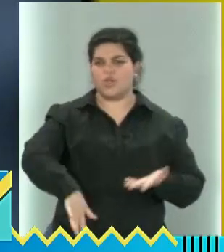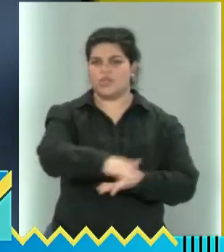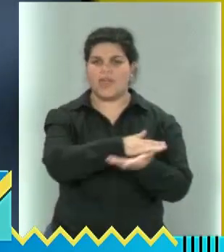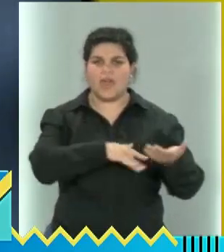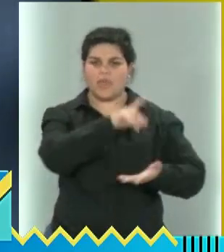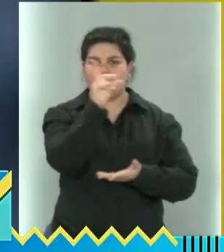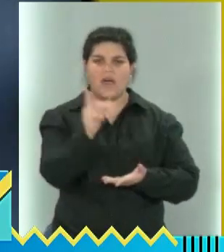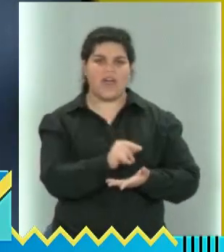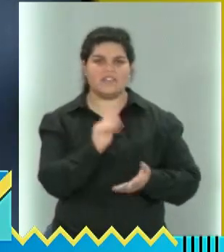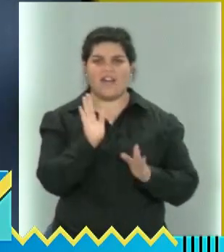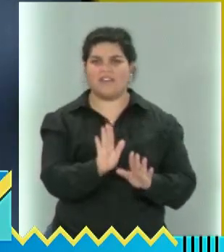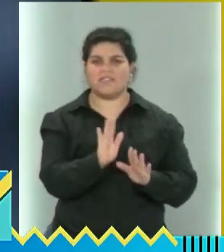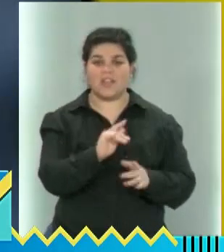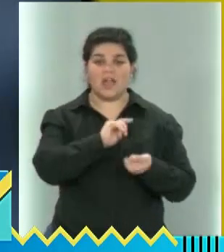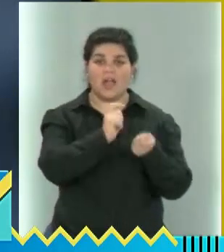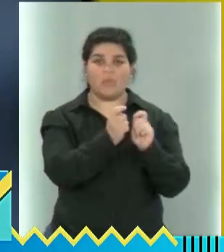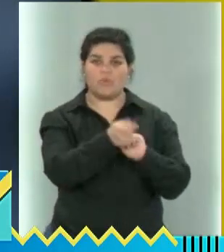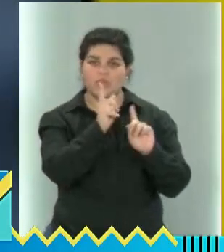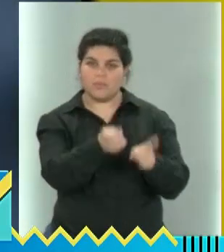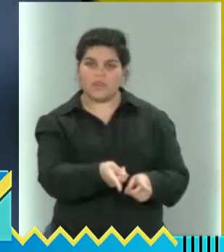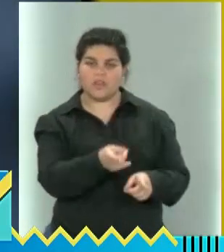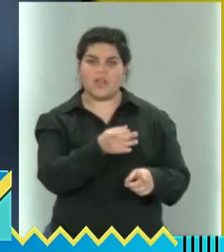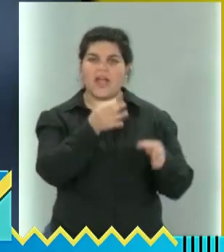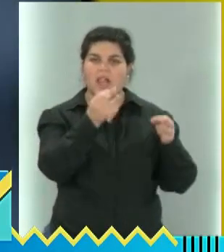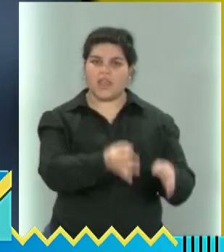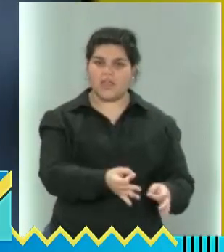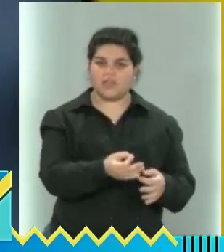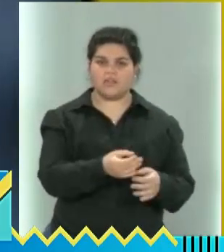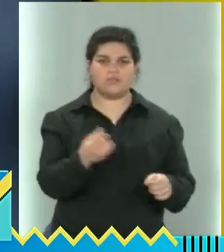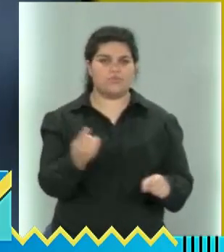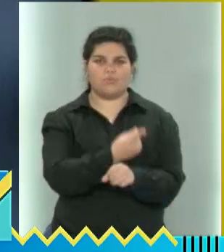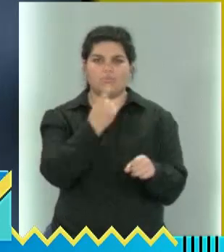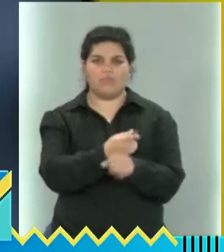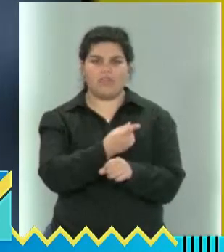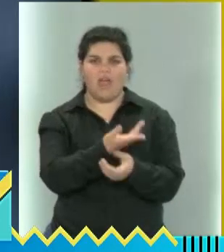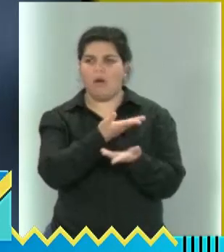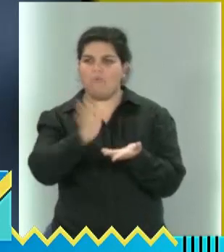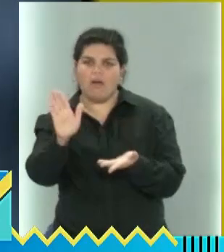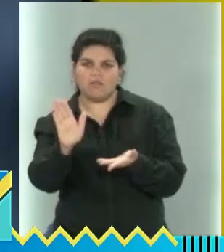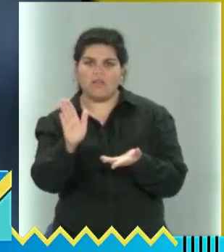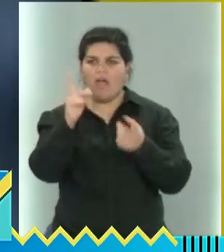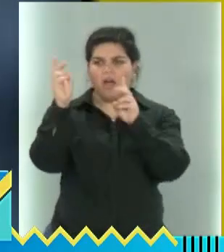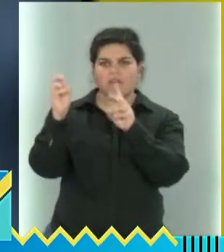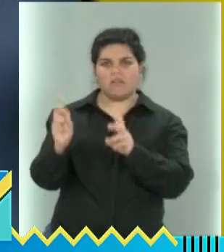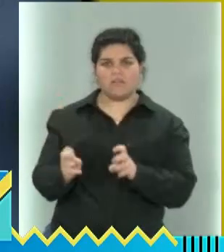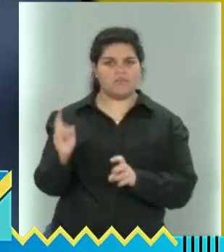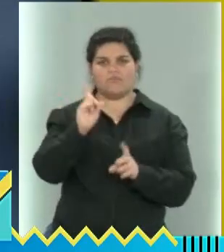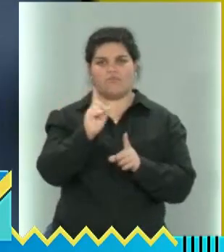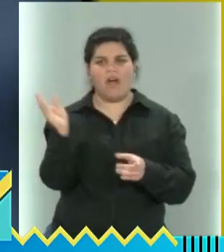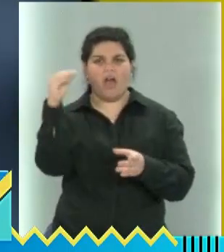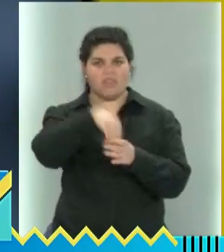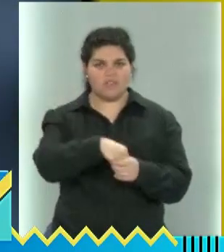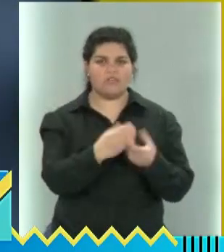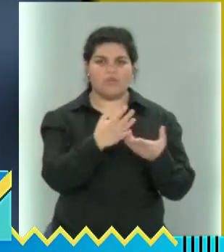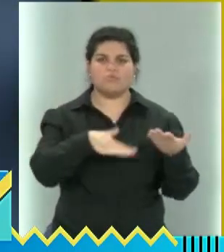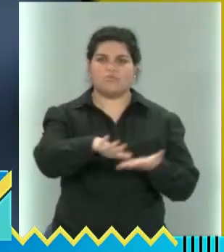Creo que es imposible ver a la educación separada de esa sociedad. Coincido con Juan Pablo